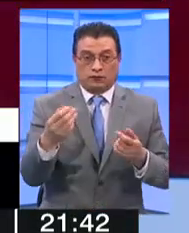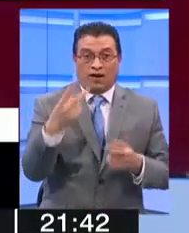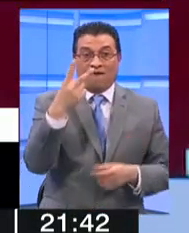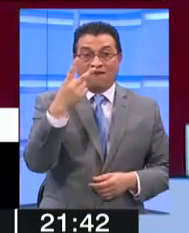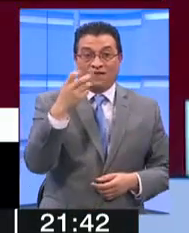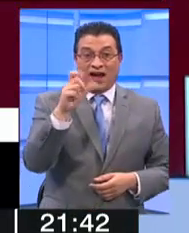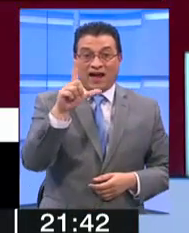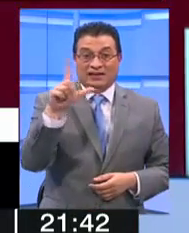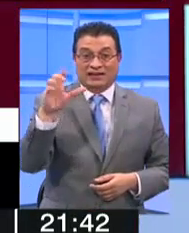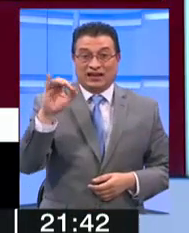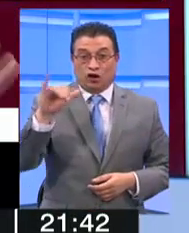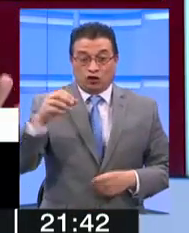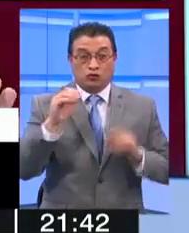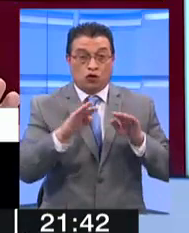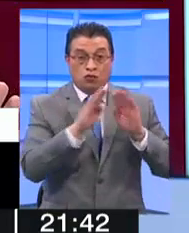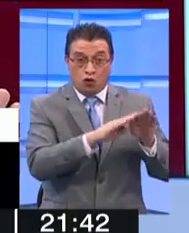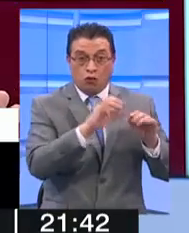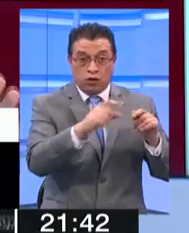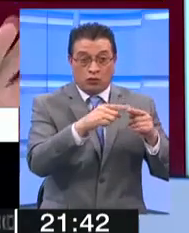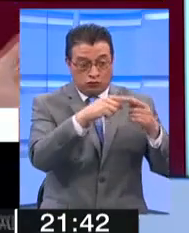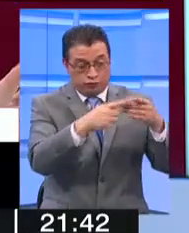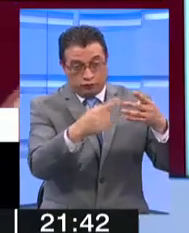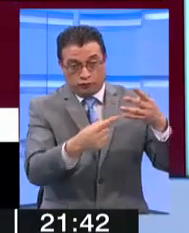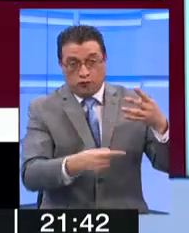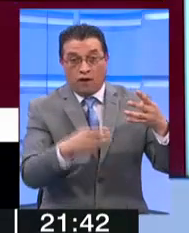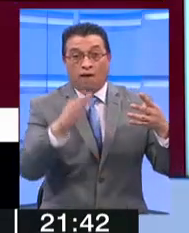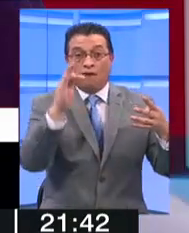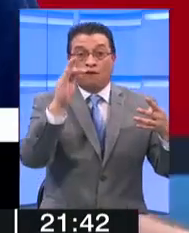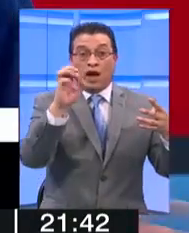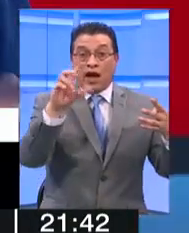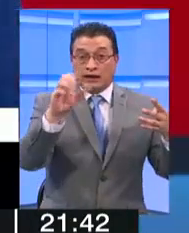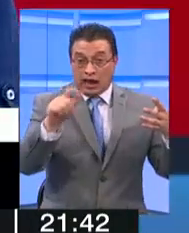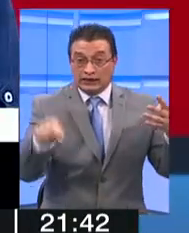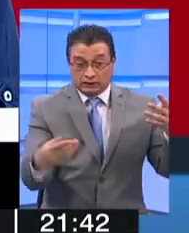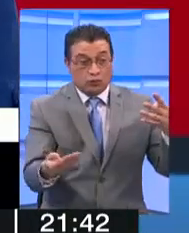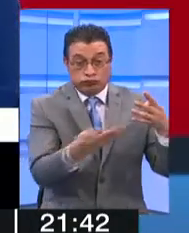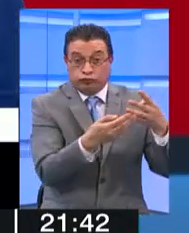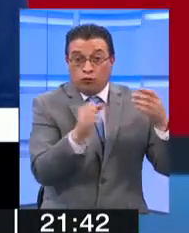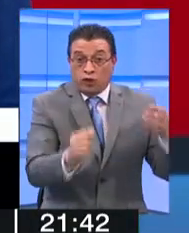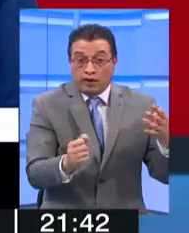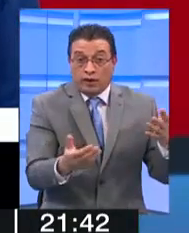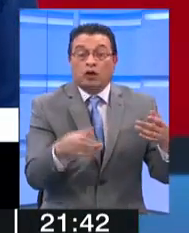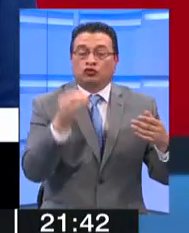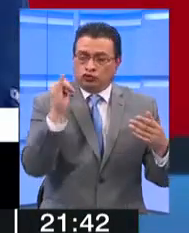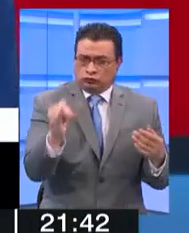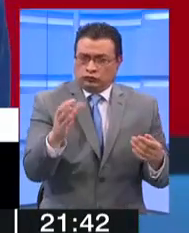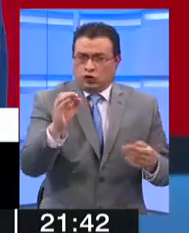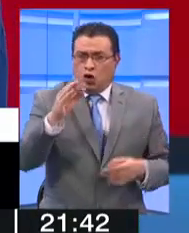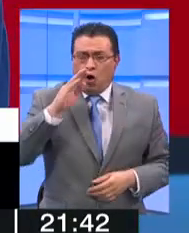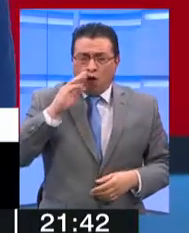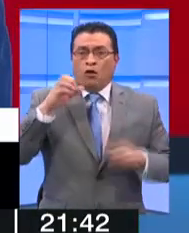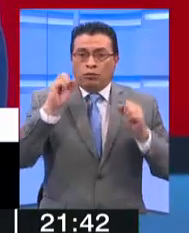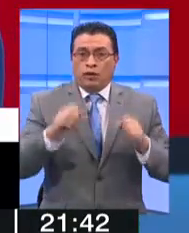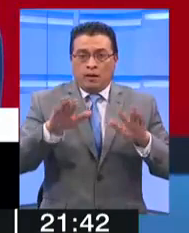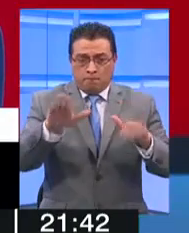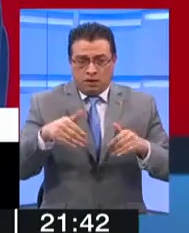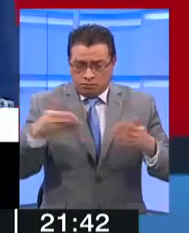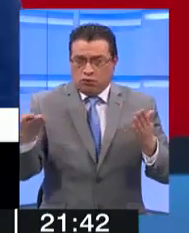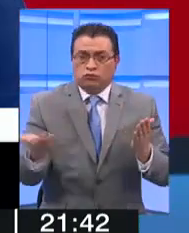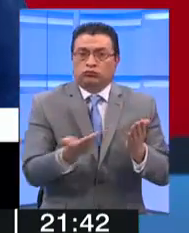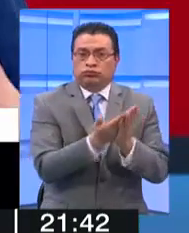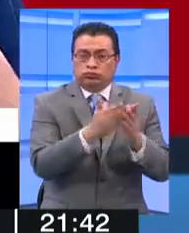puede servir para que salgan elegidos personas como la que estás nombrando, como Farcas o como Andrade? Por supuesto, porque al final ellos lo que hacen es ir en una misma lista o en un mismo